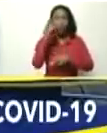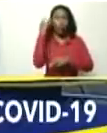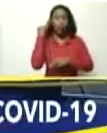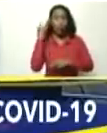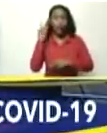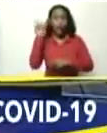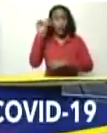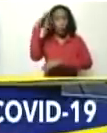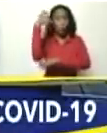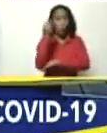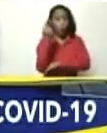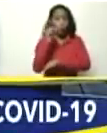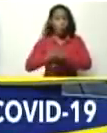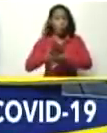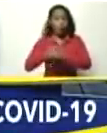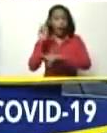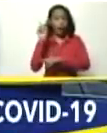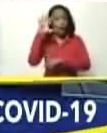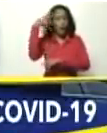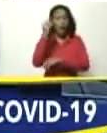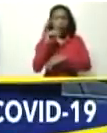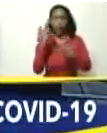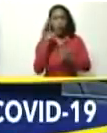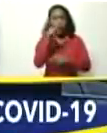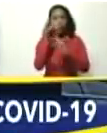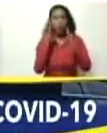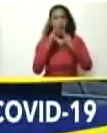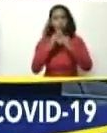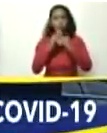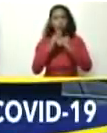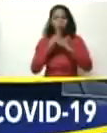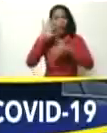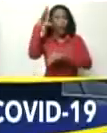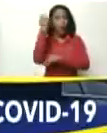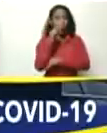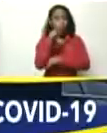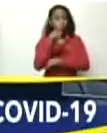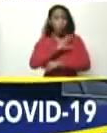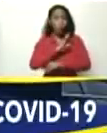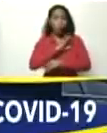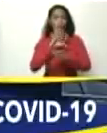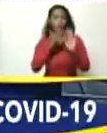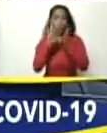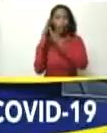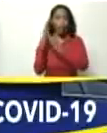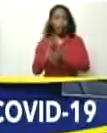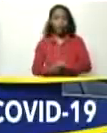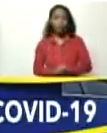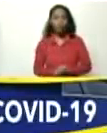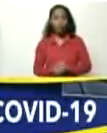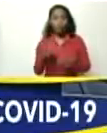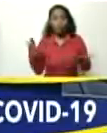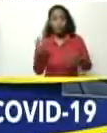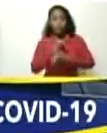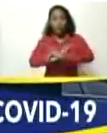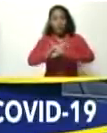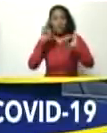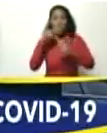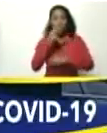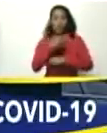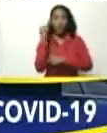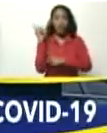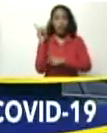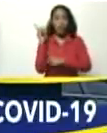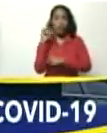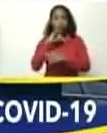tu logro. Porque es el logro en tu hogar, es el logro en tu comunidad. Y termina diciendo esta